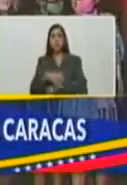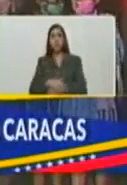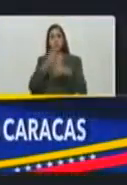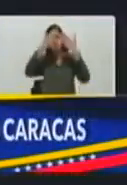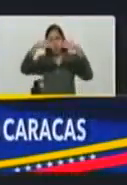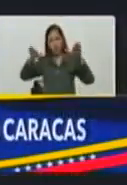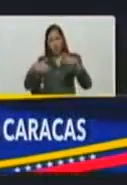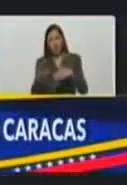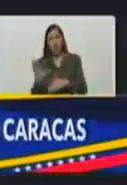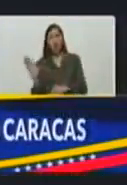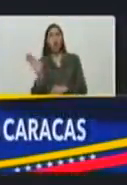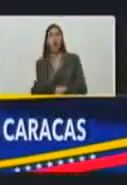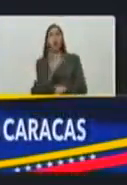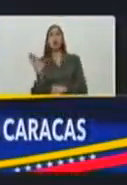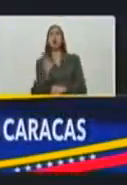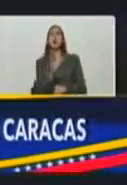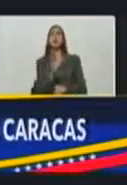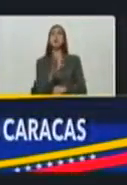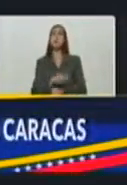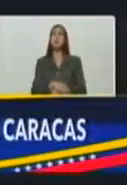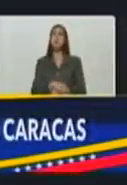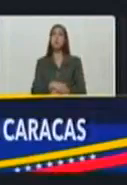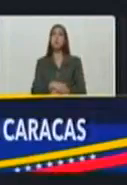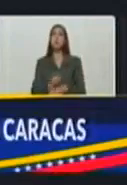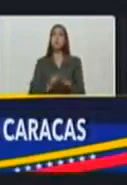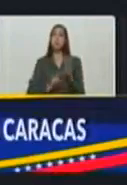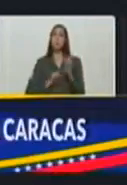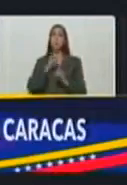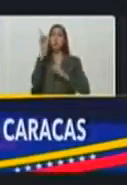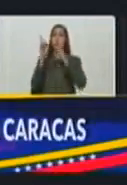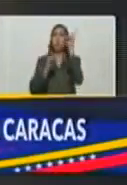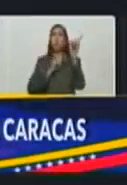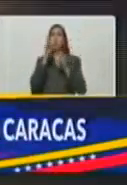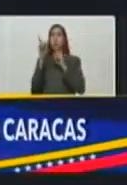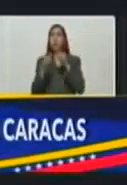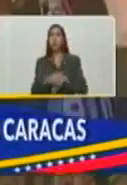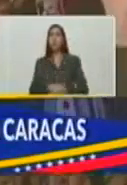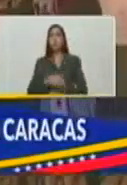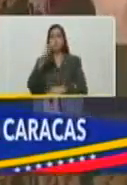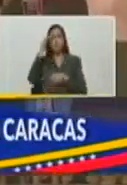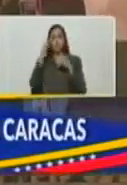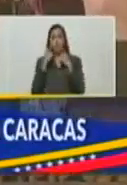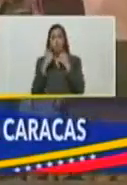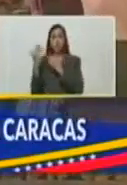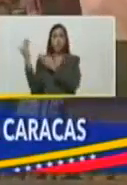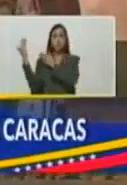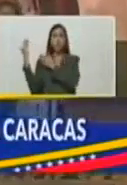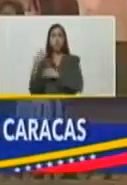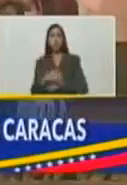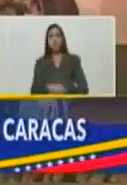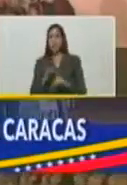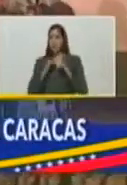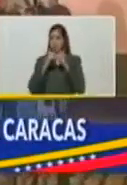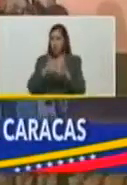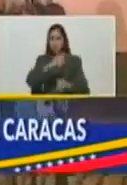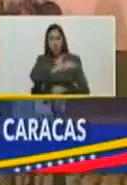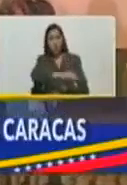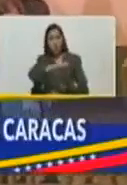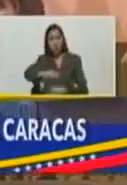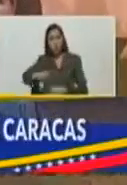en Caracas, la Navidad es con fuegos artificiales, la Navidad es con niños, es